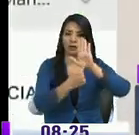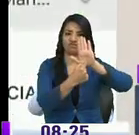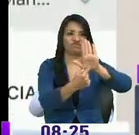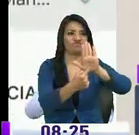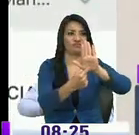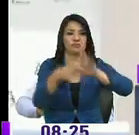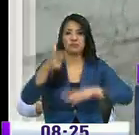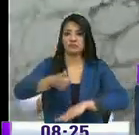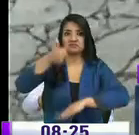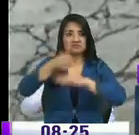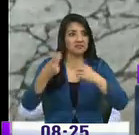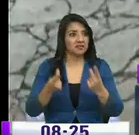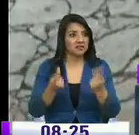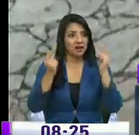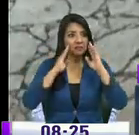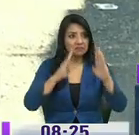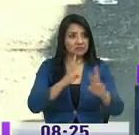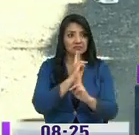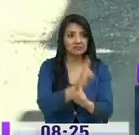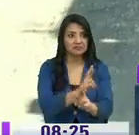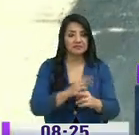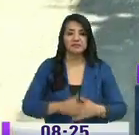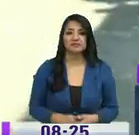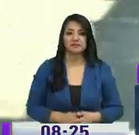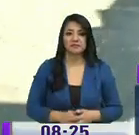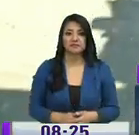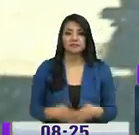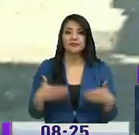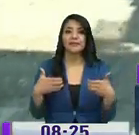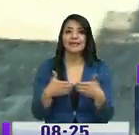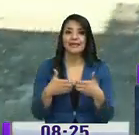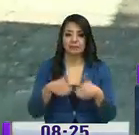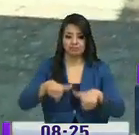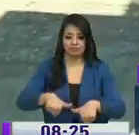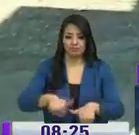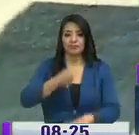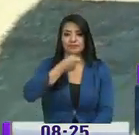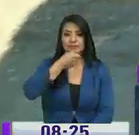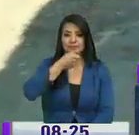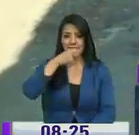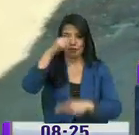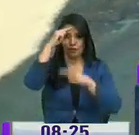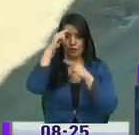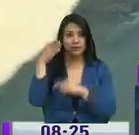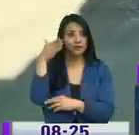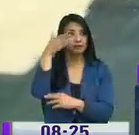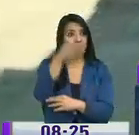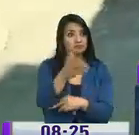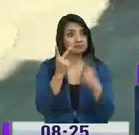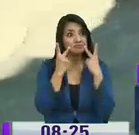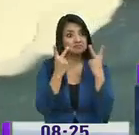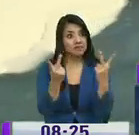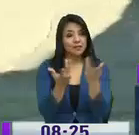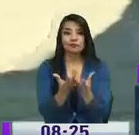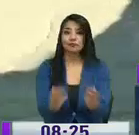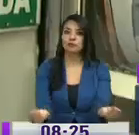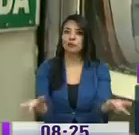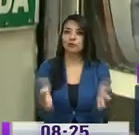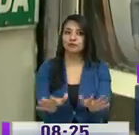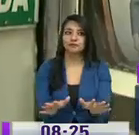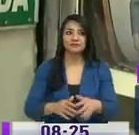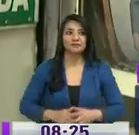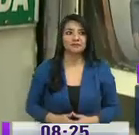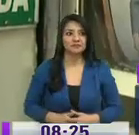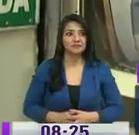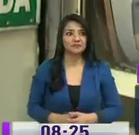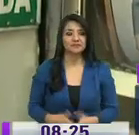autoridad no demoró en responder. A través de un equipo de este, su noticiero, constatamos que el daño ya no existe. Ya